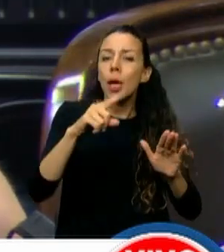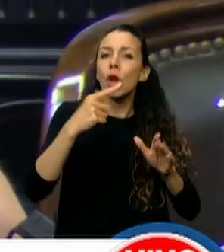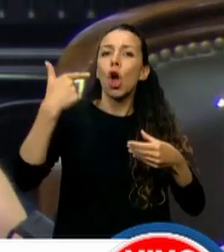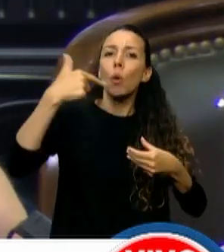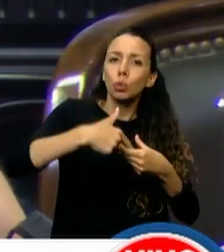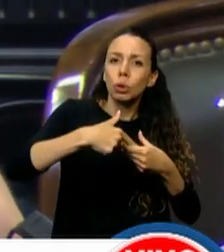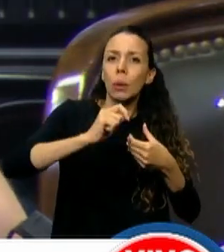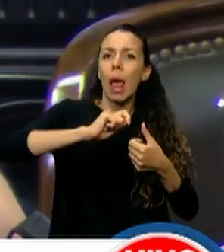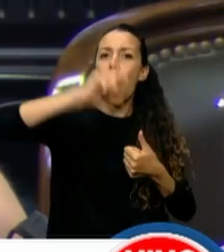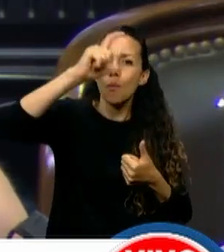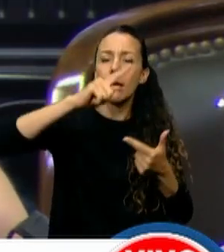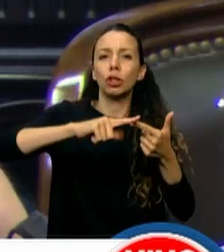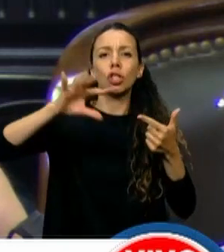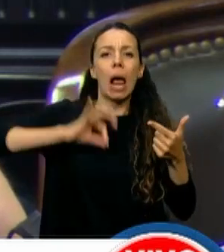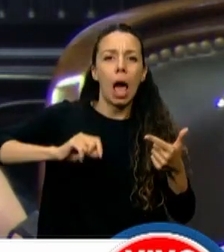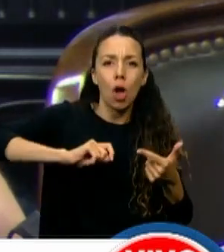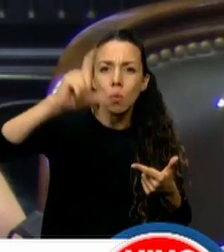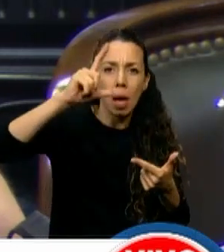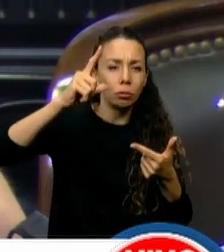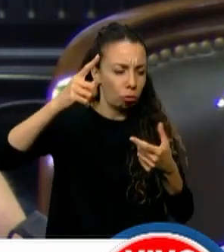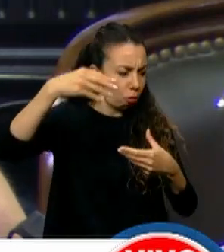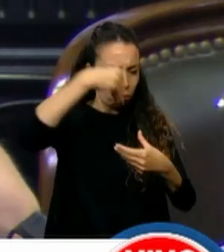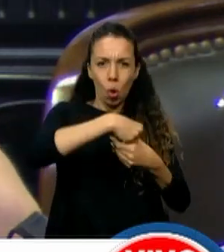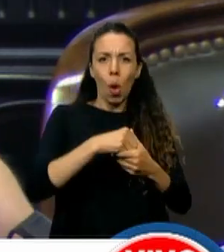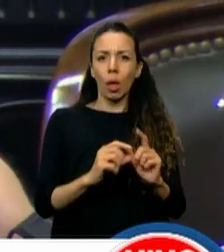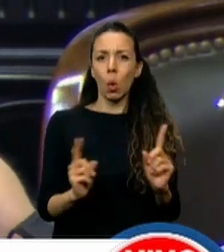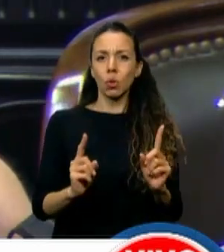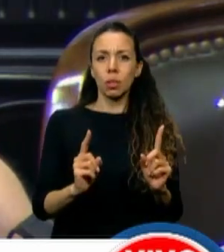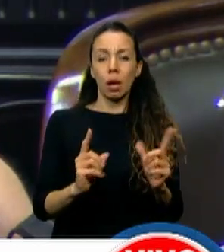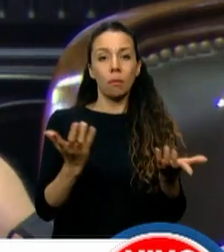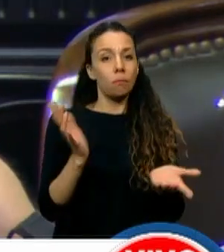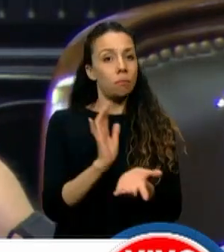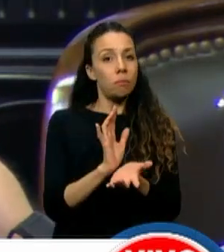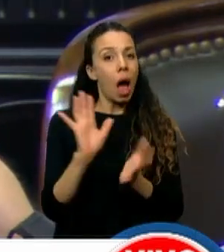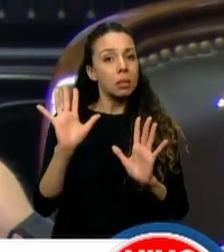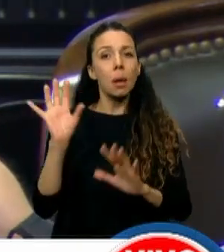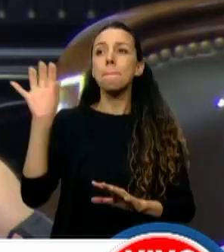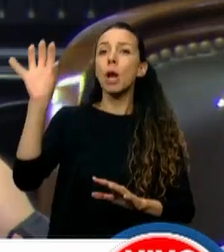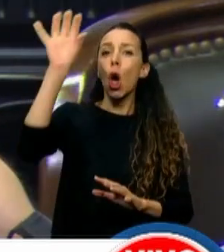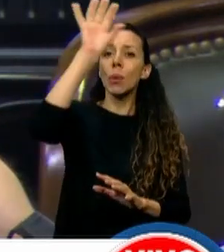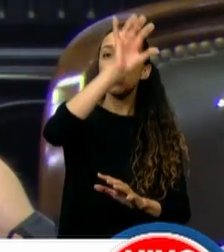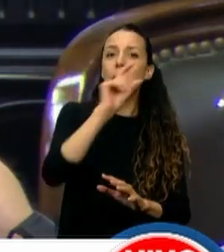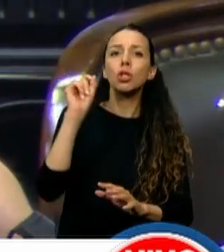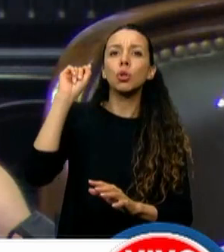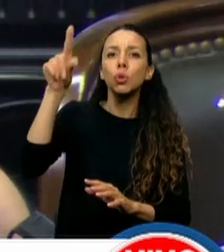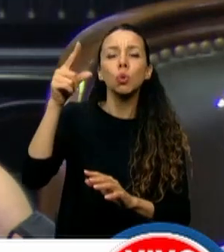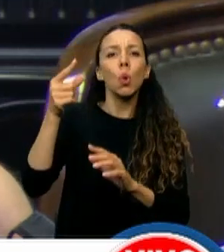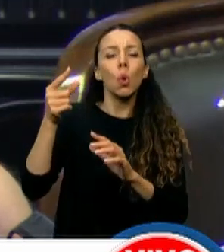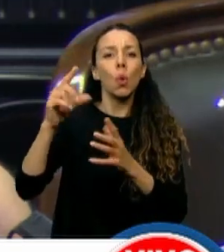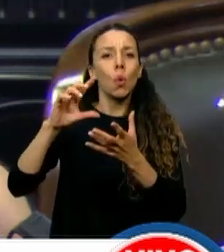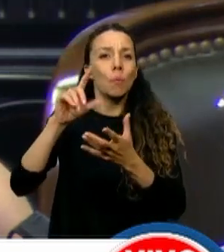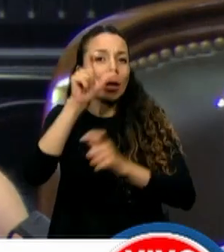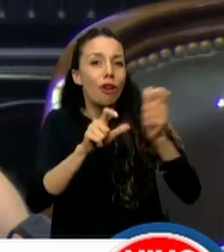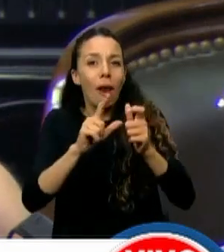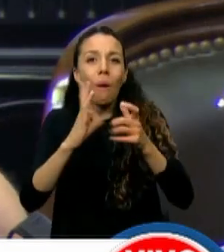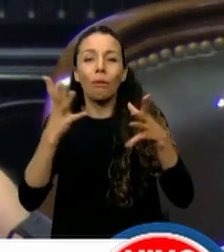salarios. ¿Qué va a pasar? Diputada. Las provincias tendrán que autorizar aumentos en el boleto, y cuando